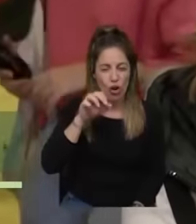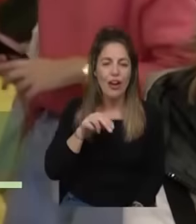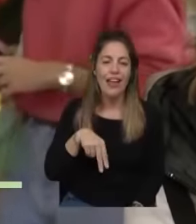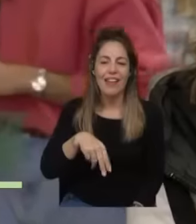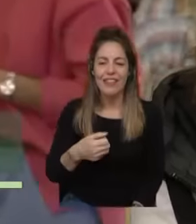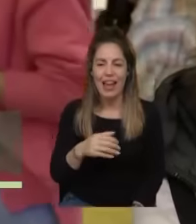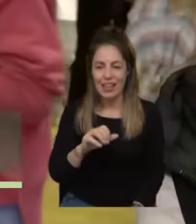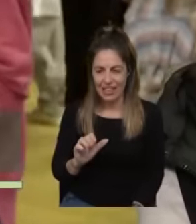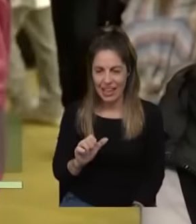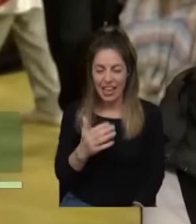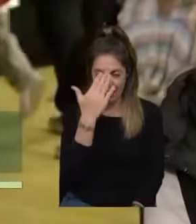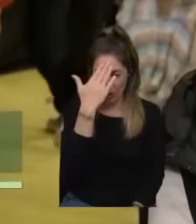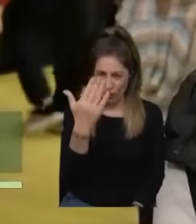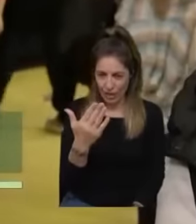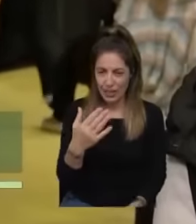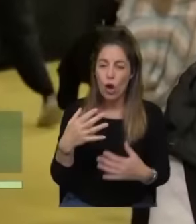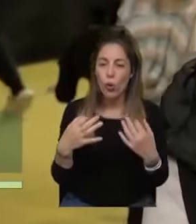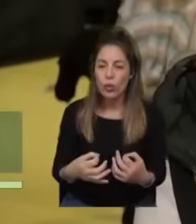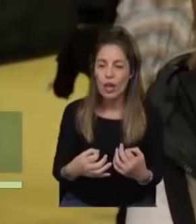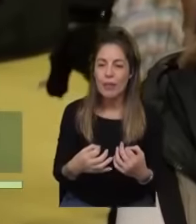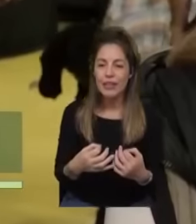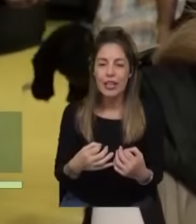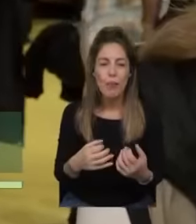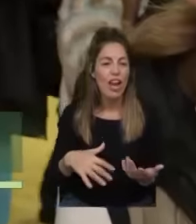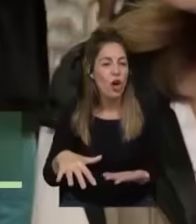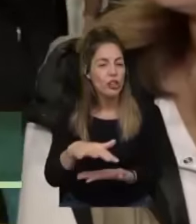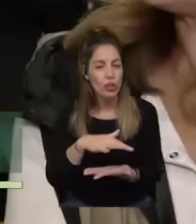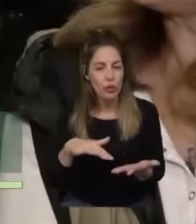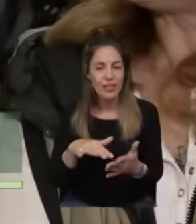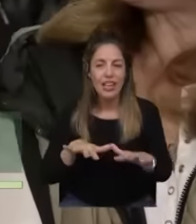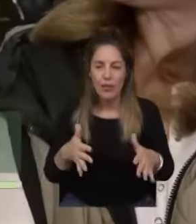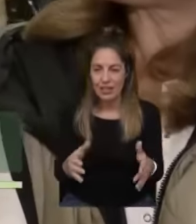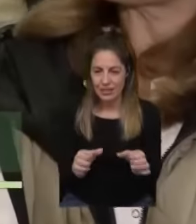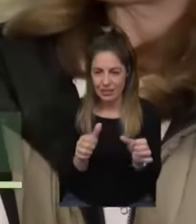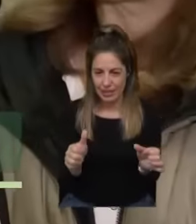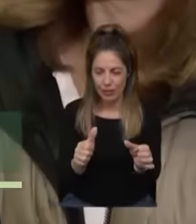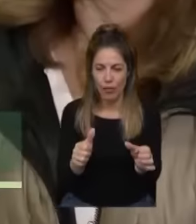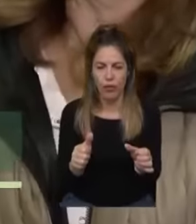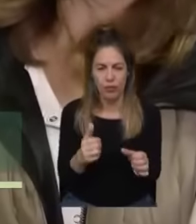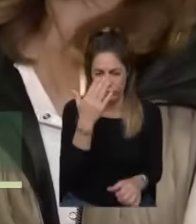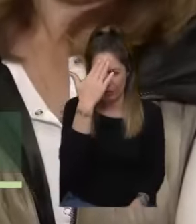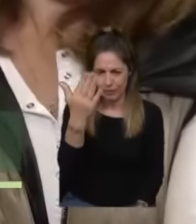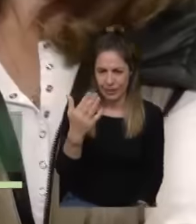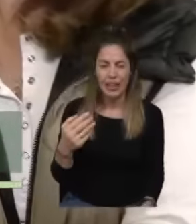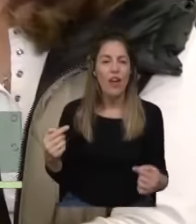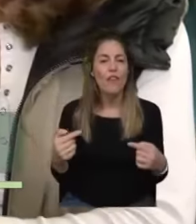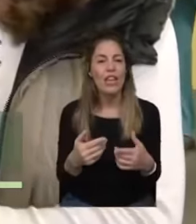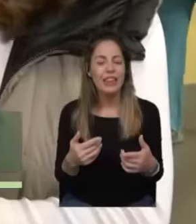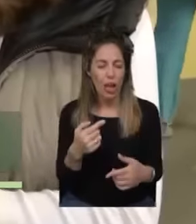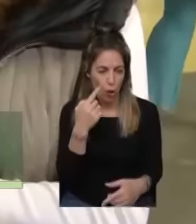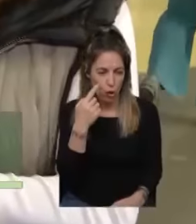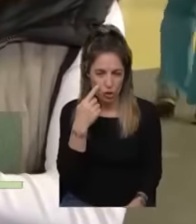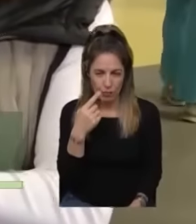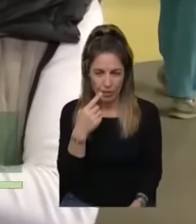Silvia Nane del Frente Amplio, justamente para contextualizar qué es lo que va a hacer la oposición frente al